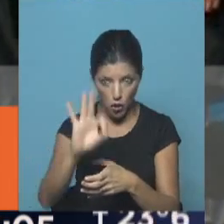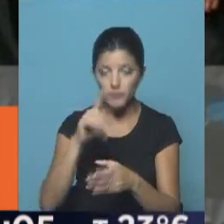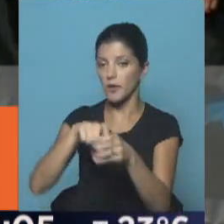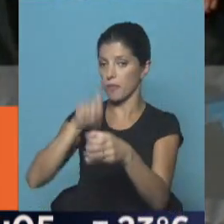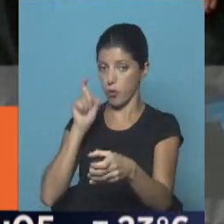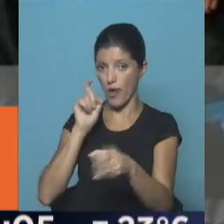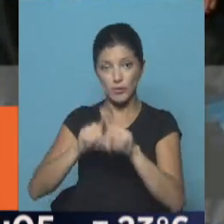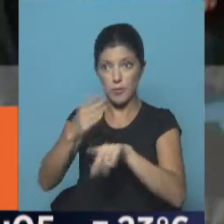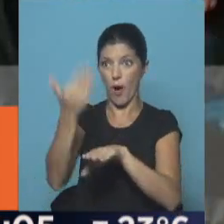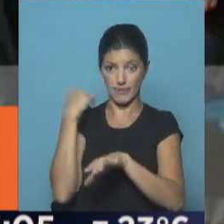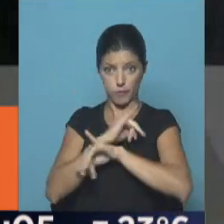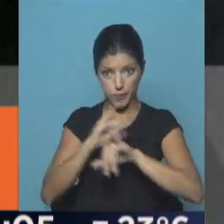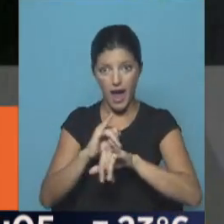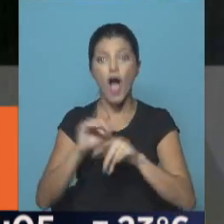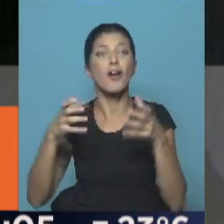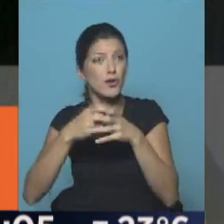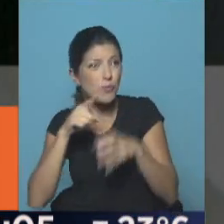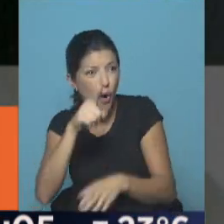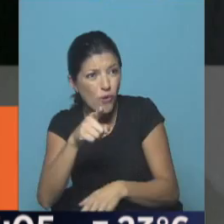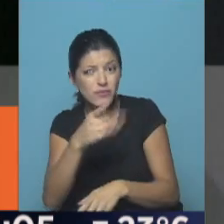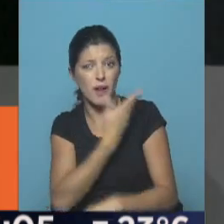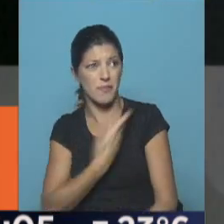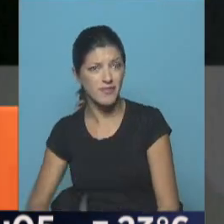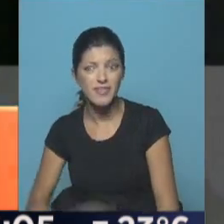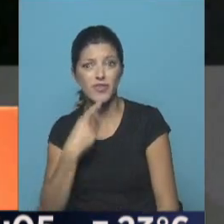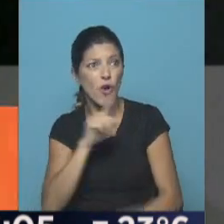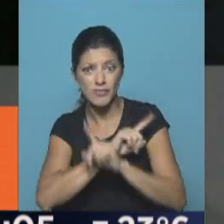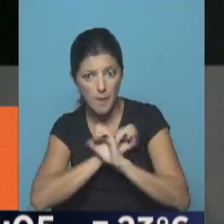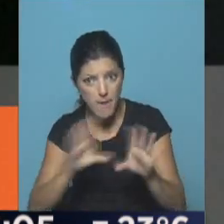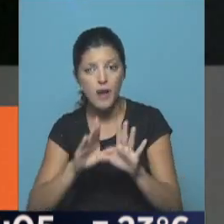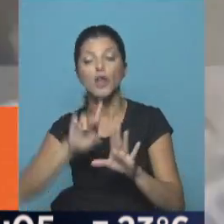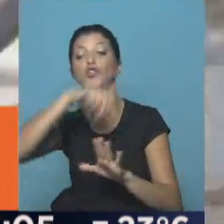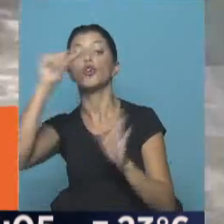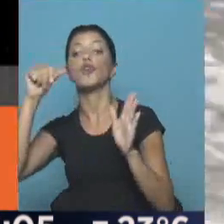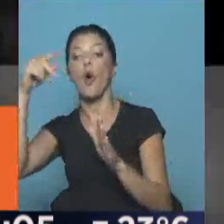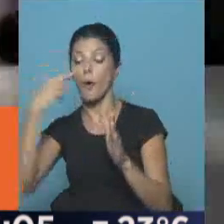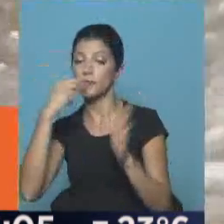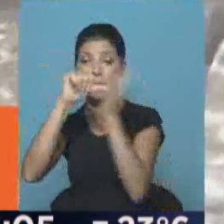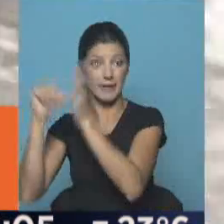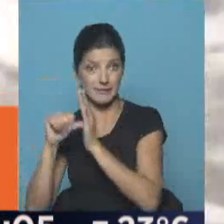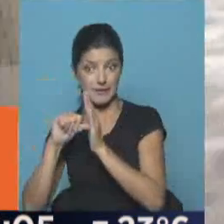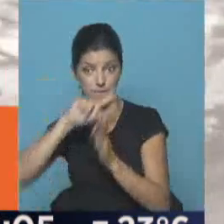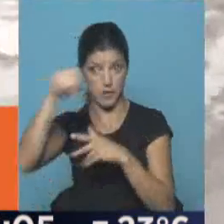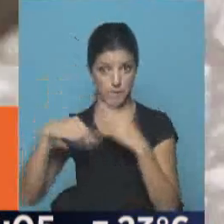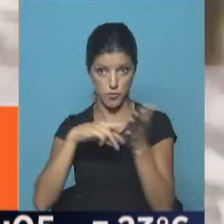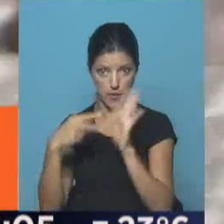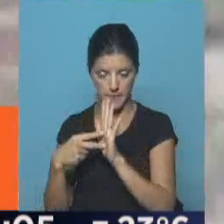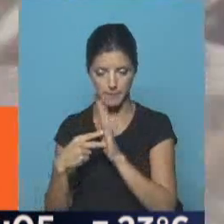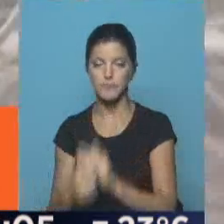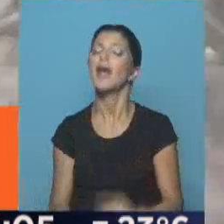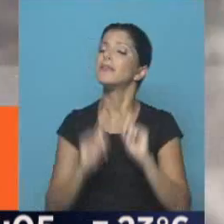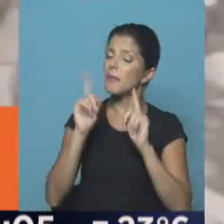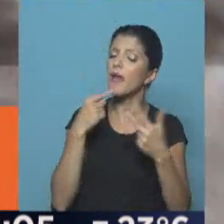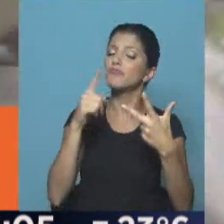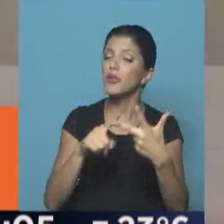que generó la decisión que afecta a otras 11 naciones. Fiel a su estilo, Trump tampoco se privó de